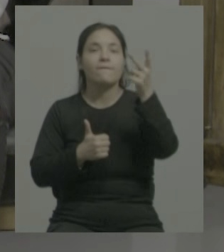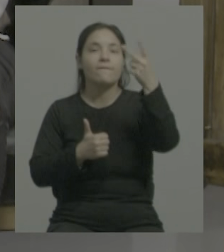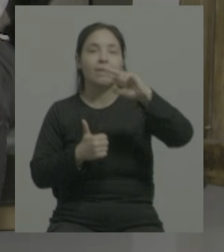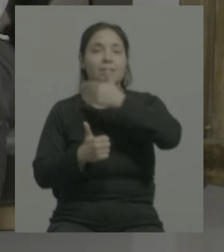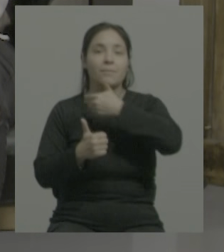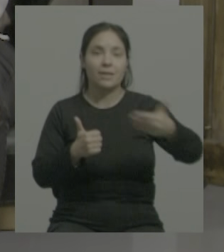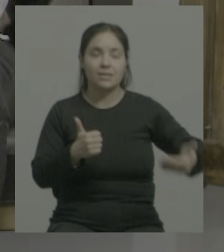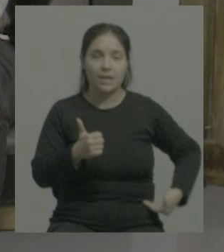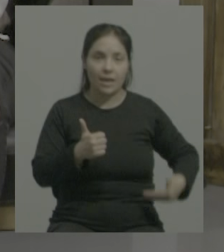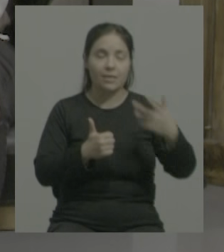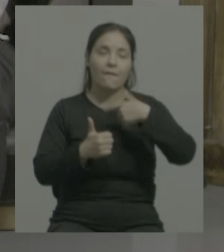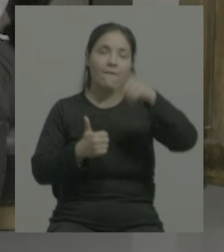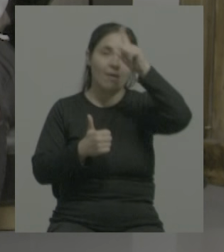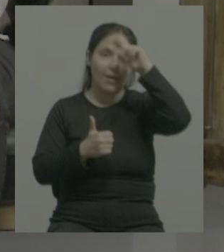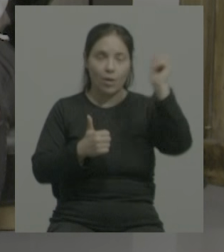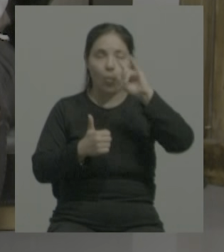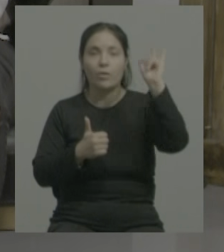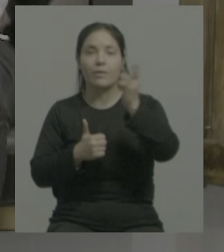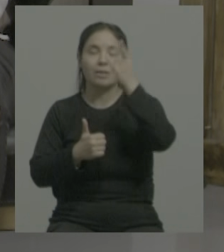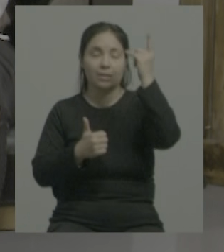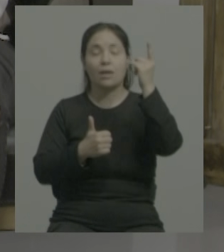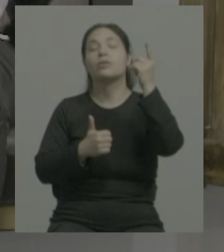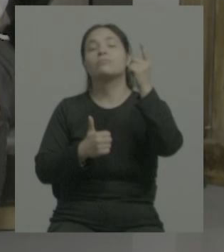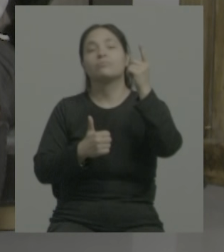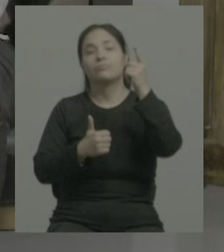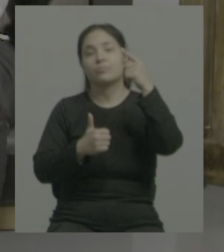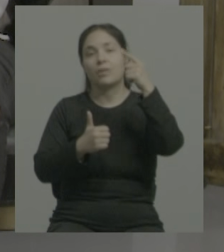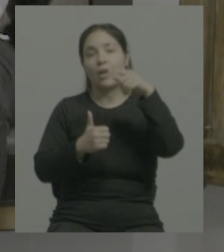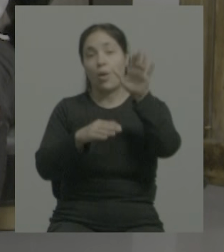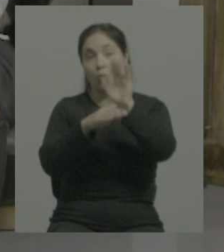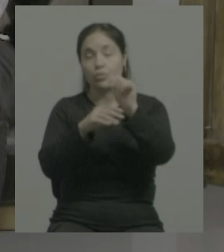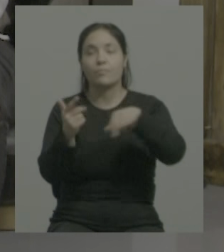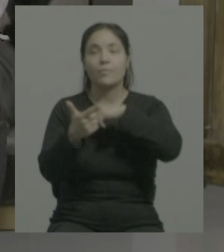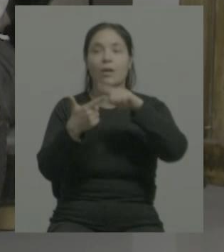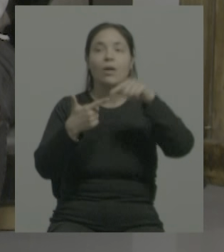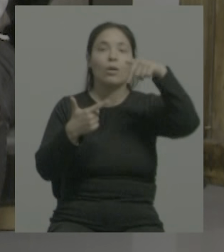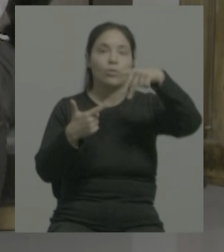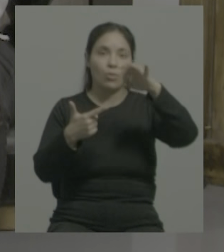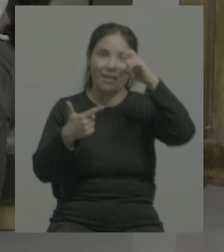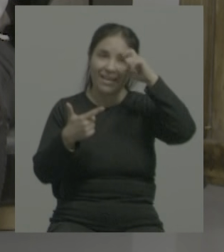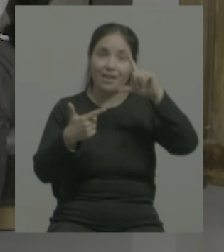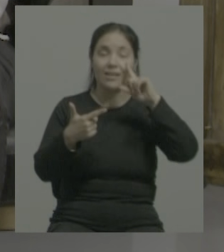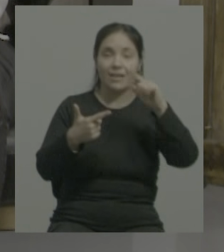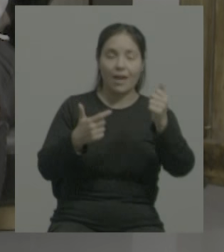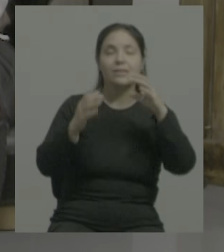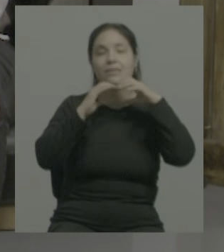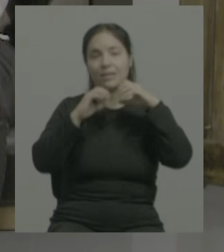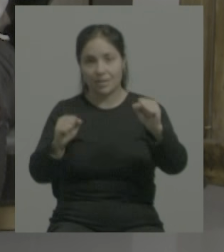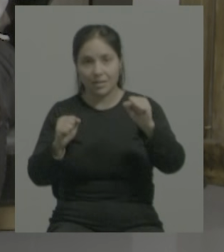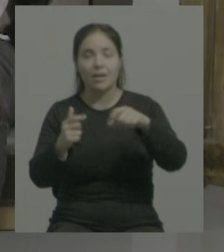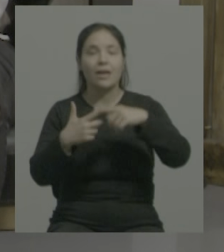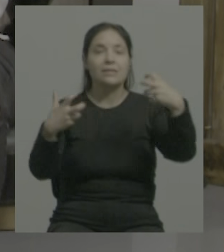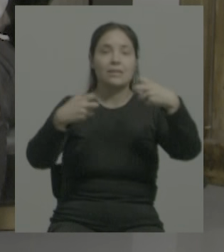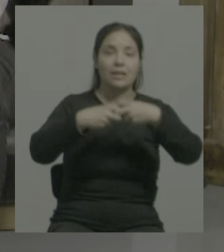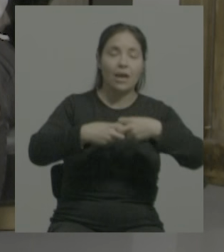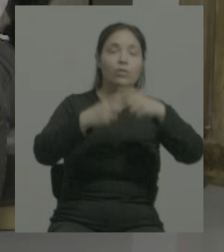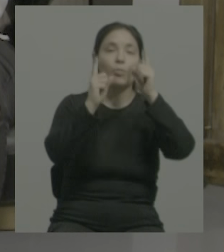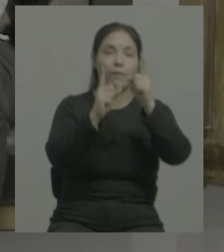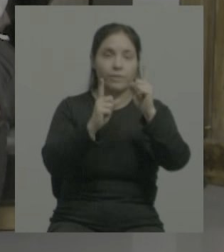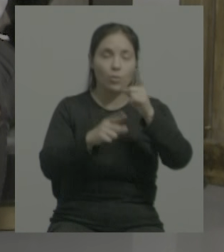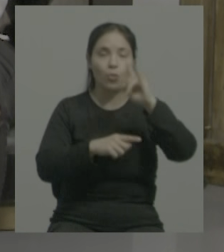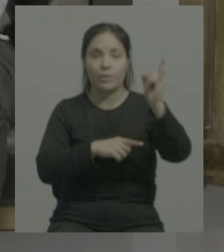la Federación Universitaria de Cuyo, de la FUCUYO. También está con nosotros Noelia Naranjo, secretaria de SIDUNCU, del Sindicato de Docentes de la